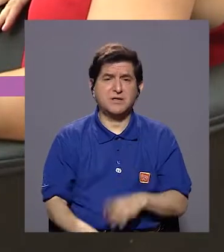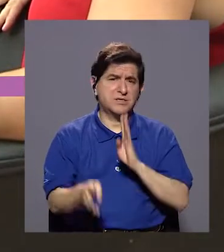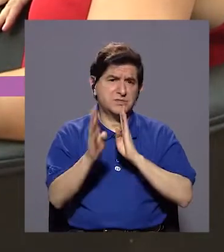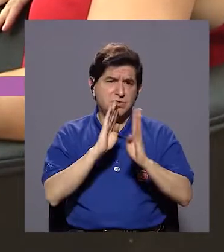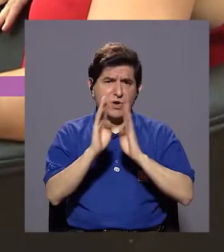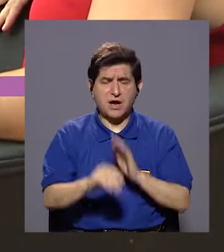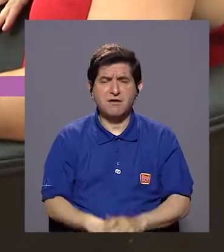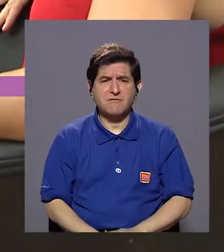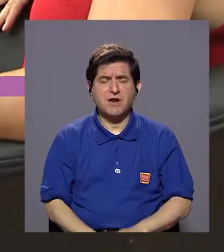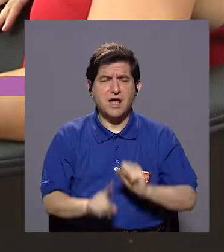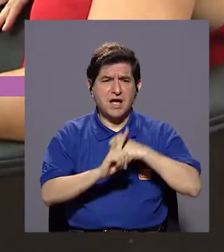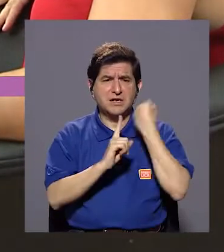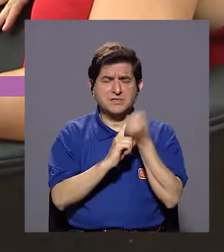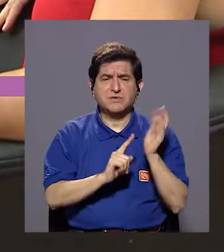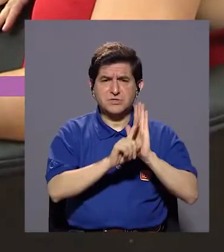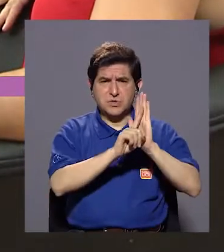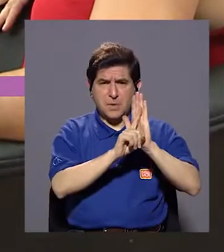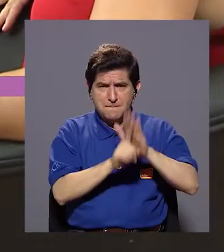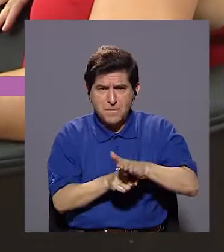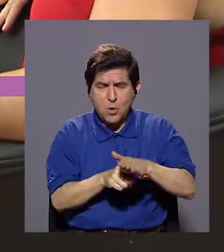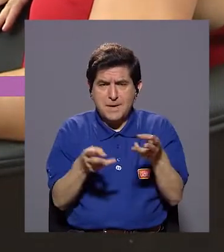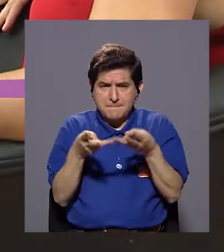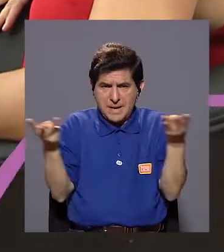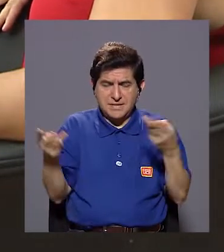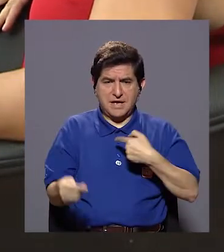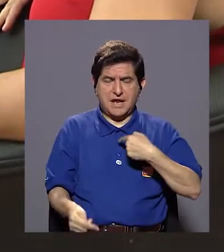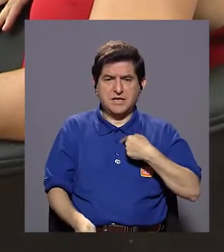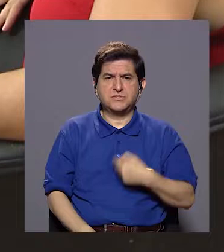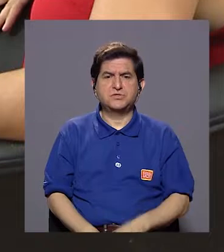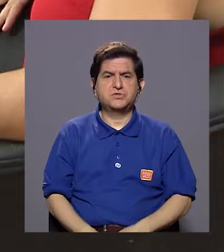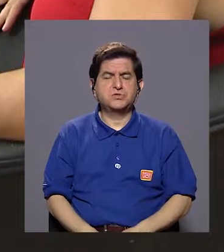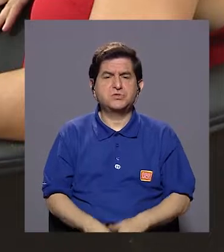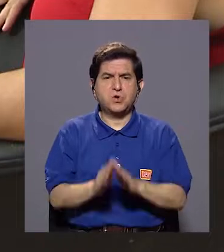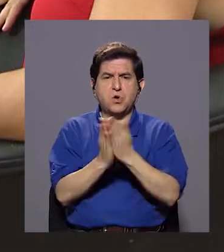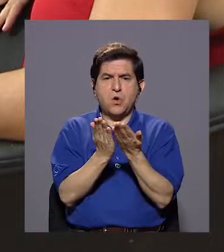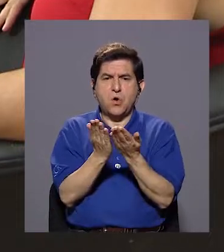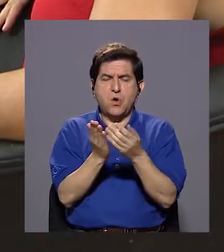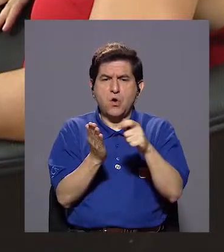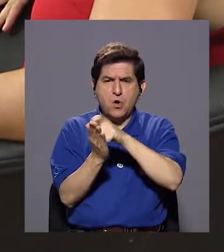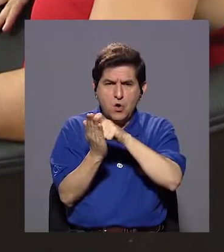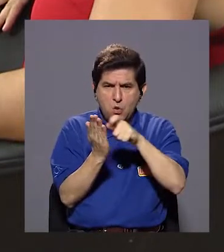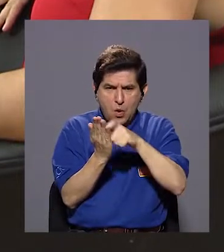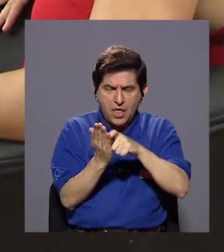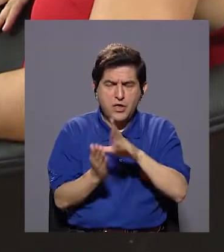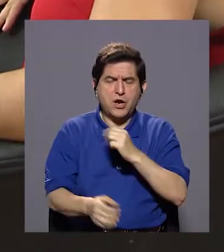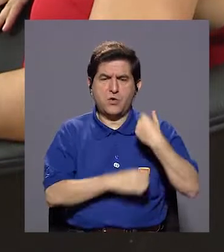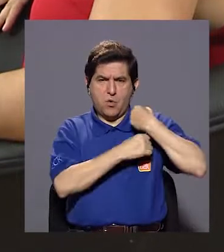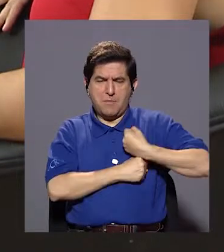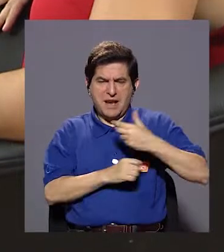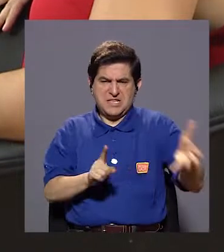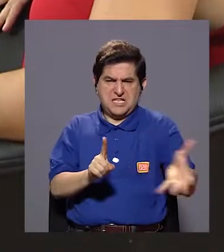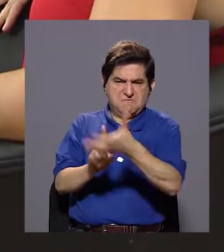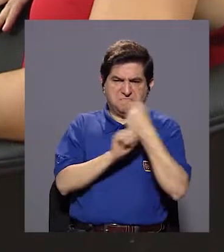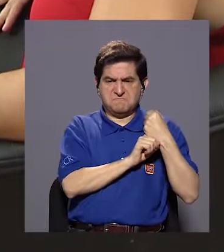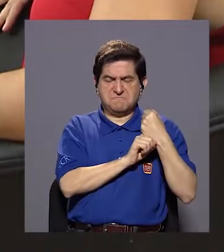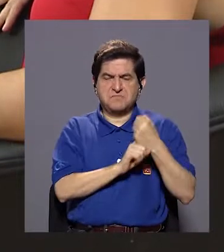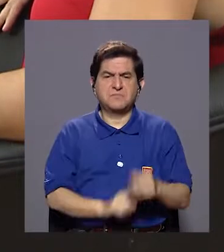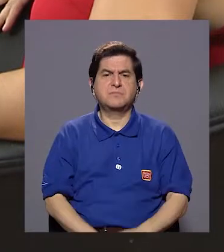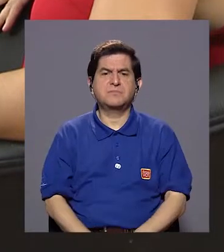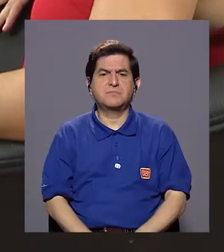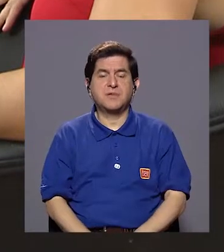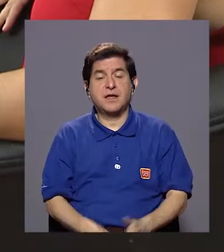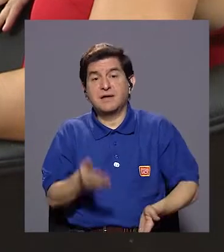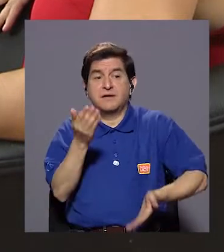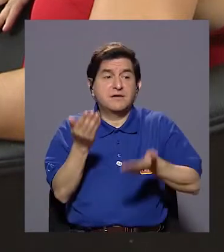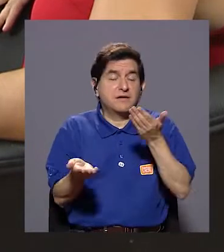hablamos digamos, una situación de bullying material, es porque yo llego y le agarro los cuadernos, le agarro el bulto, le